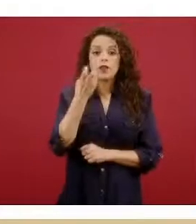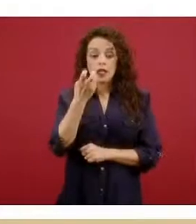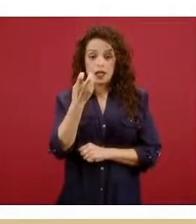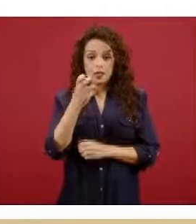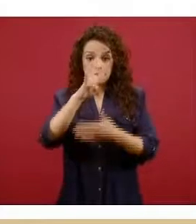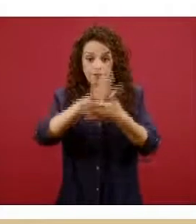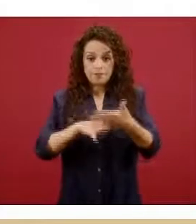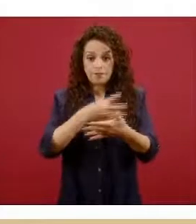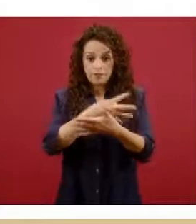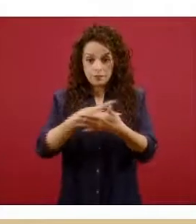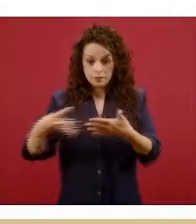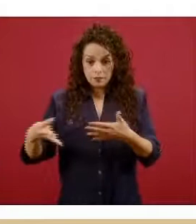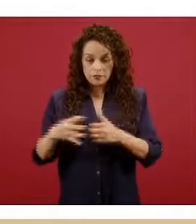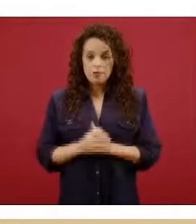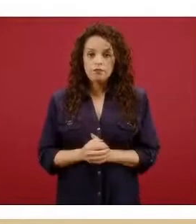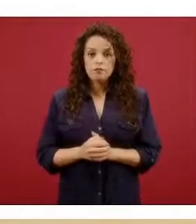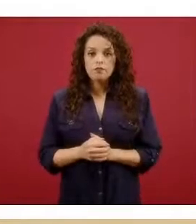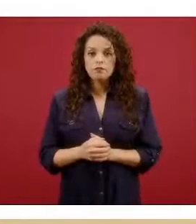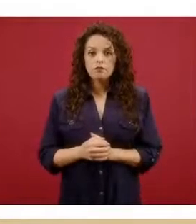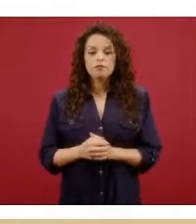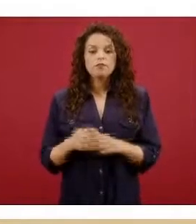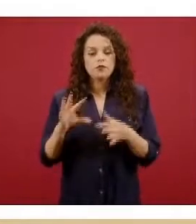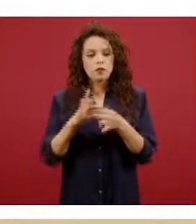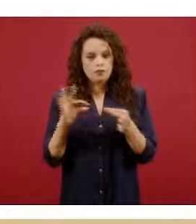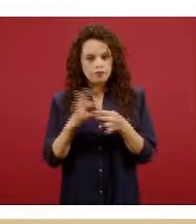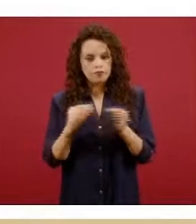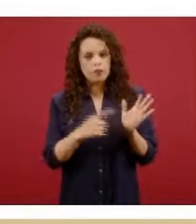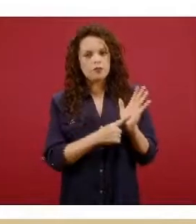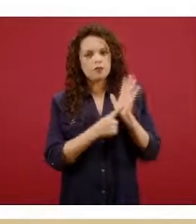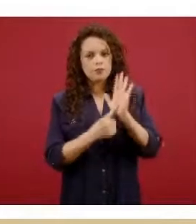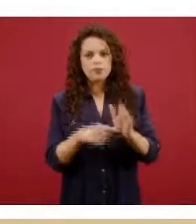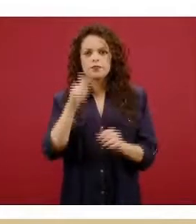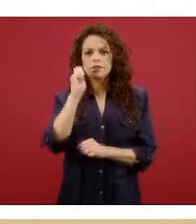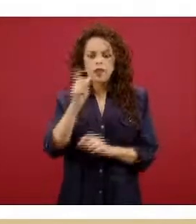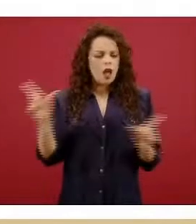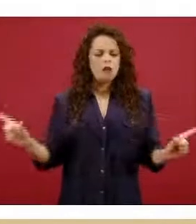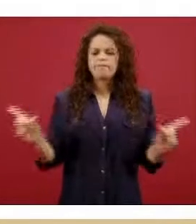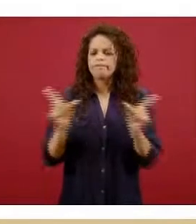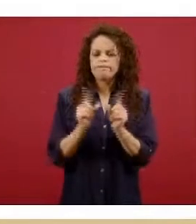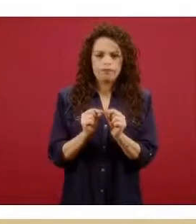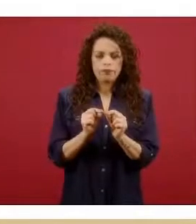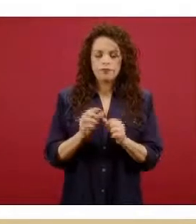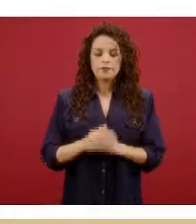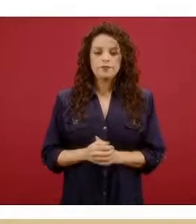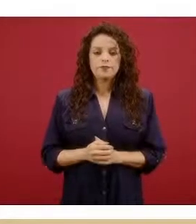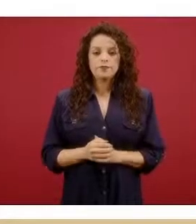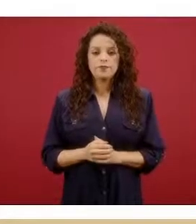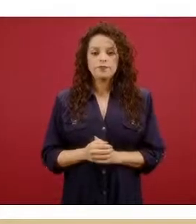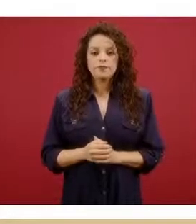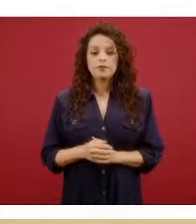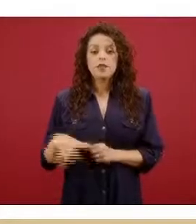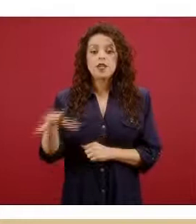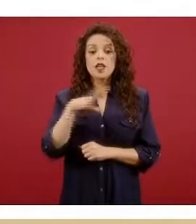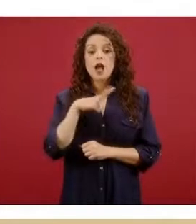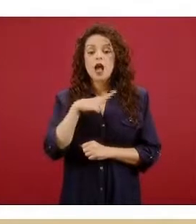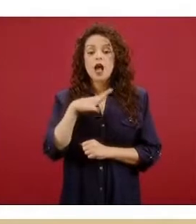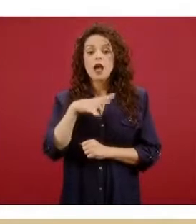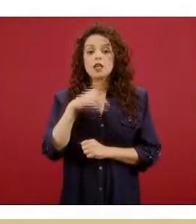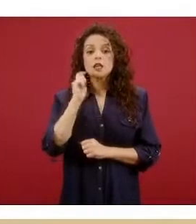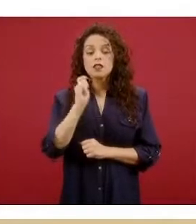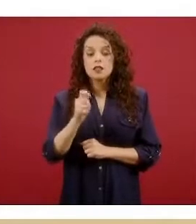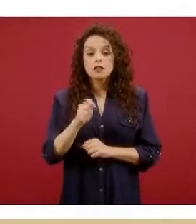siguientes dos diapositivas, esta y la siguiente, mostramos en síntesis lo que está disponible en